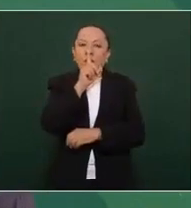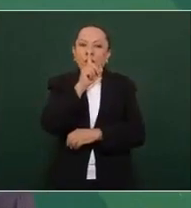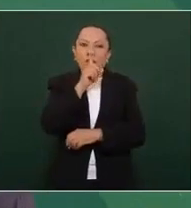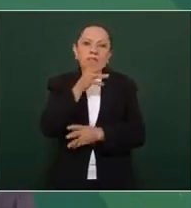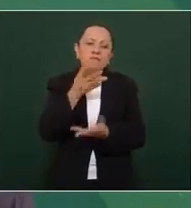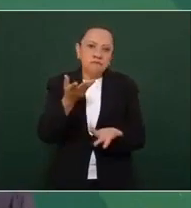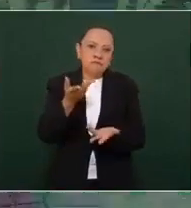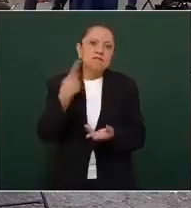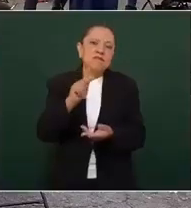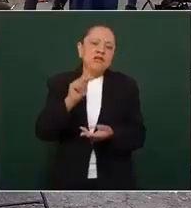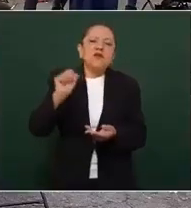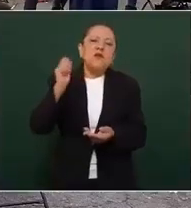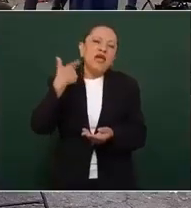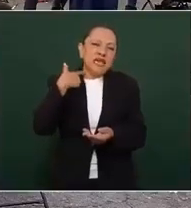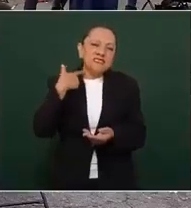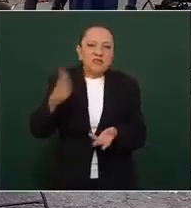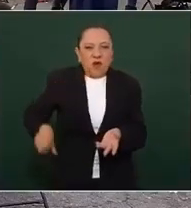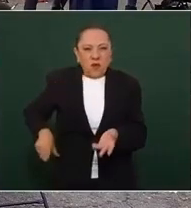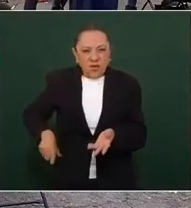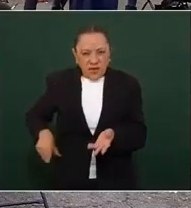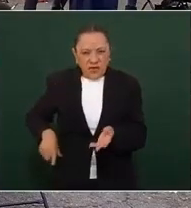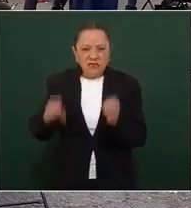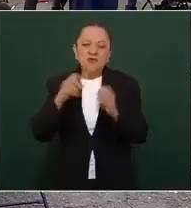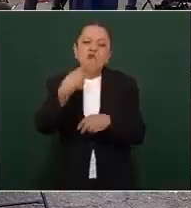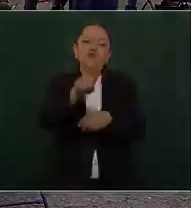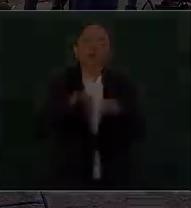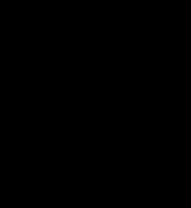los conservadores de tu periódico.